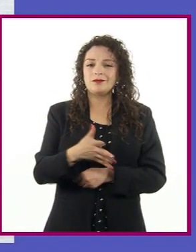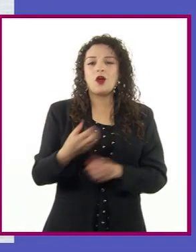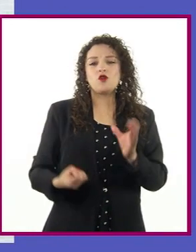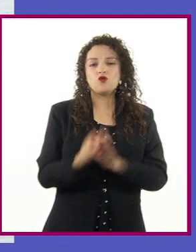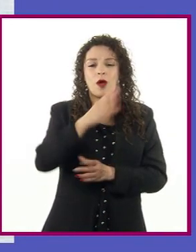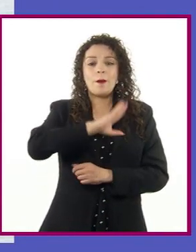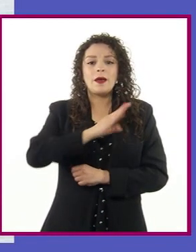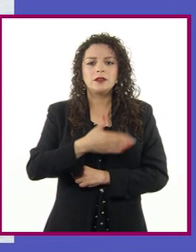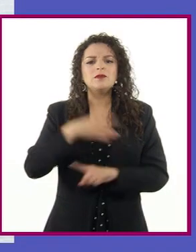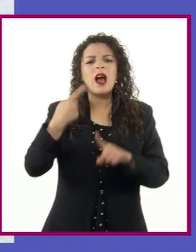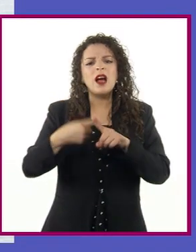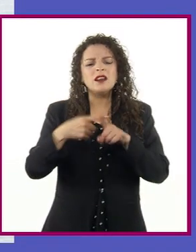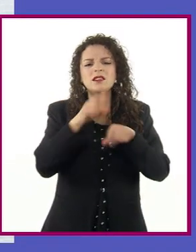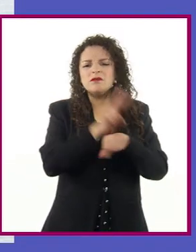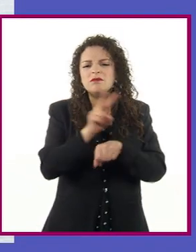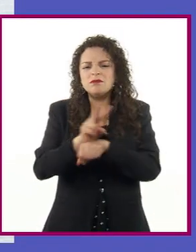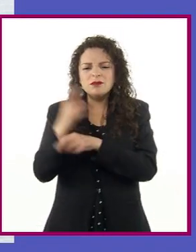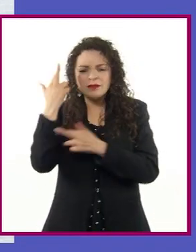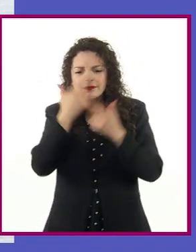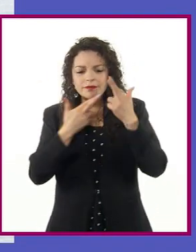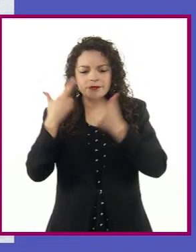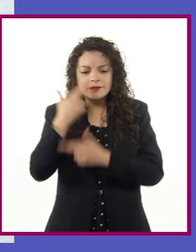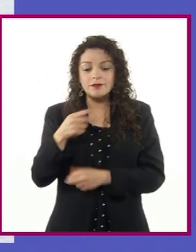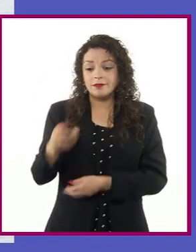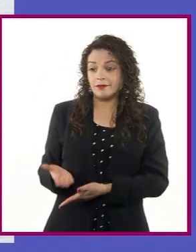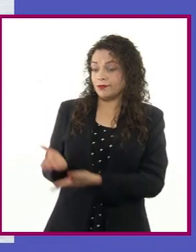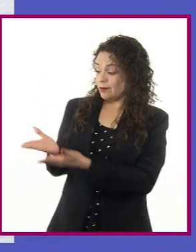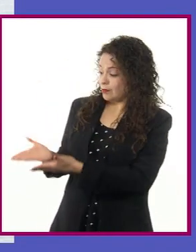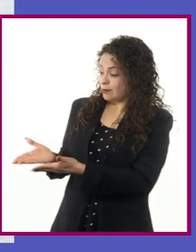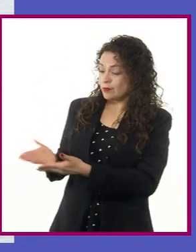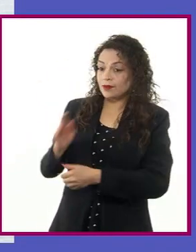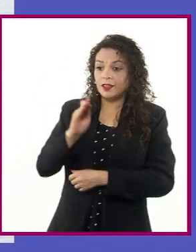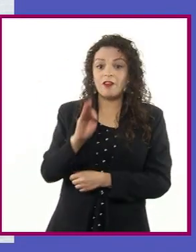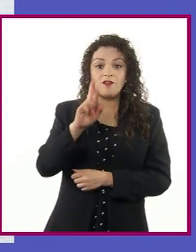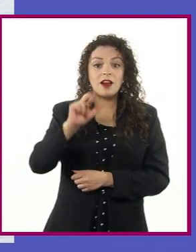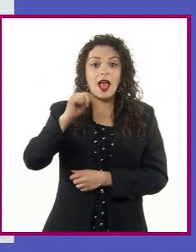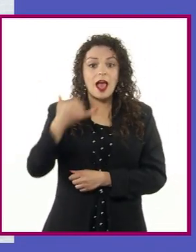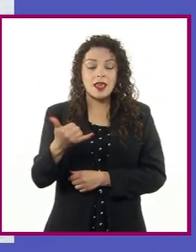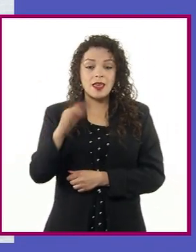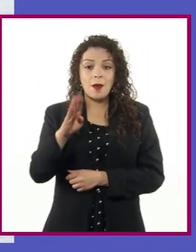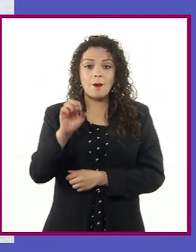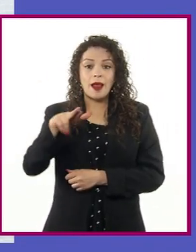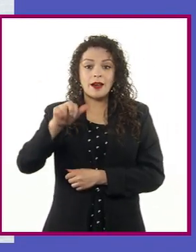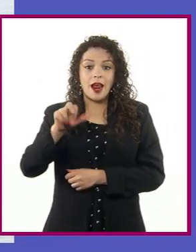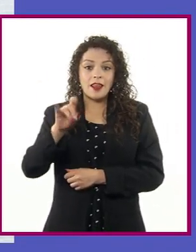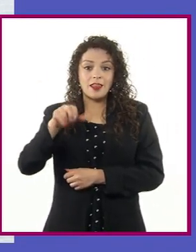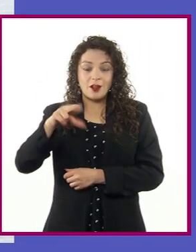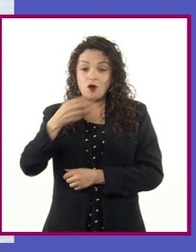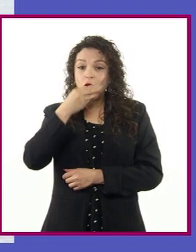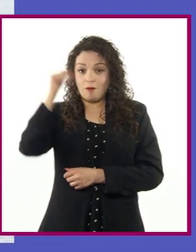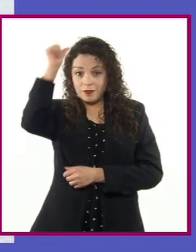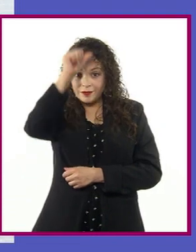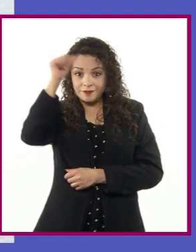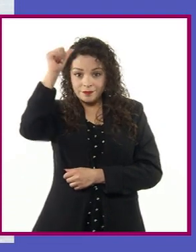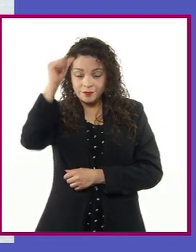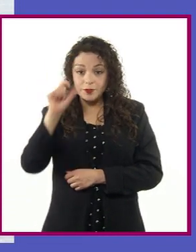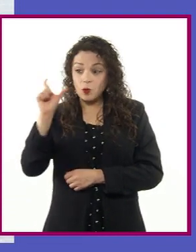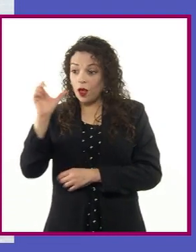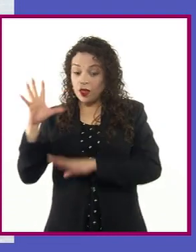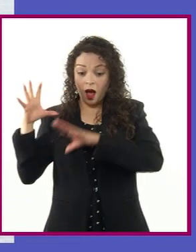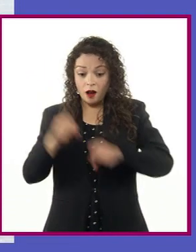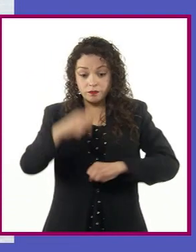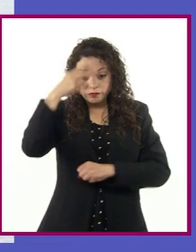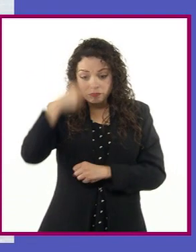supervisada por Fray Bernardino de Sahagún, poco después de la conquista de México. En